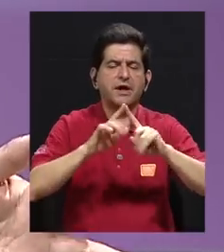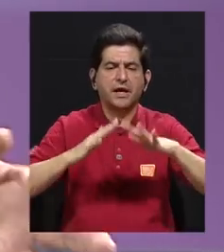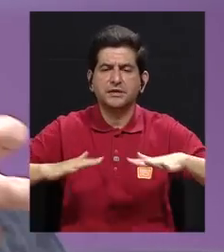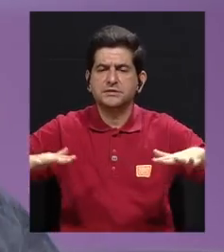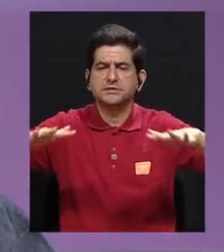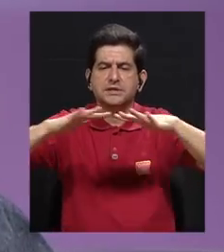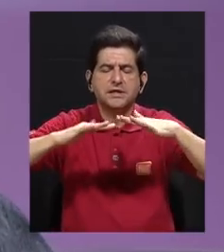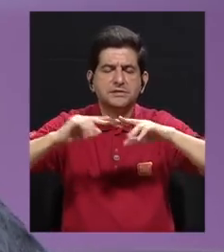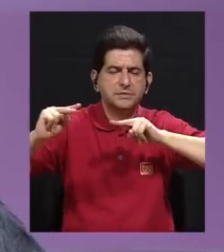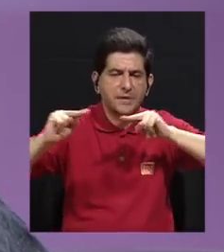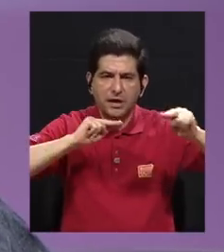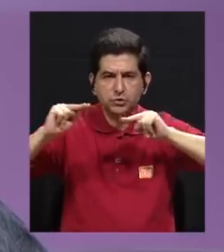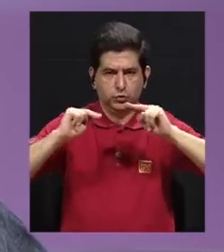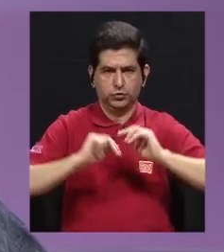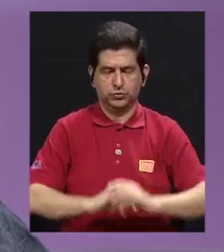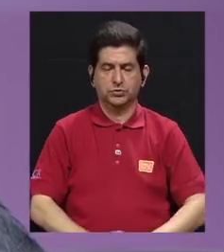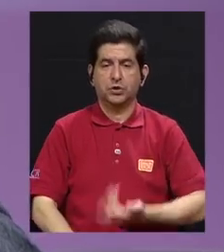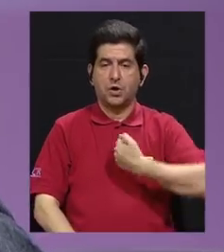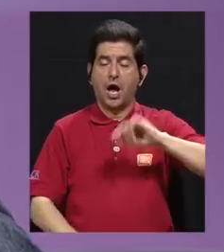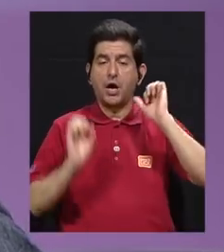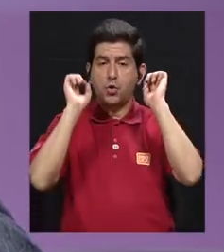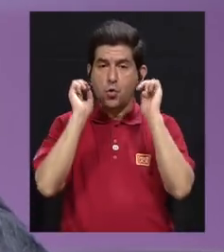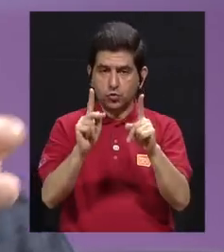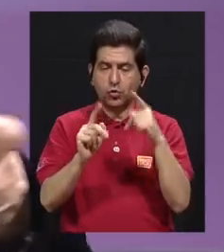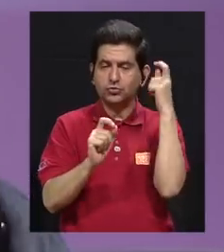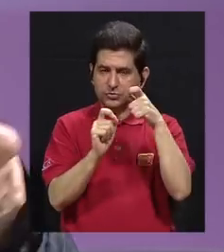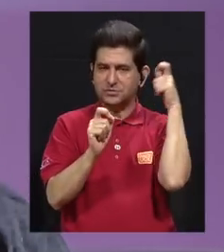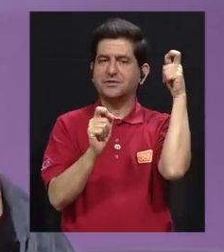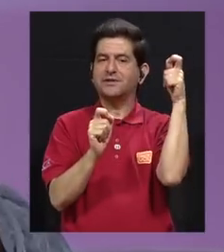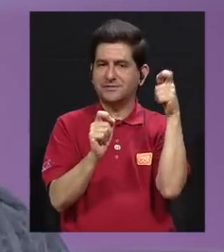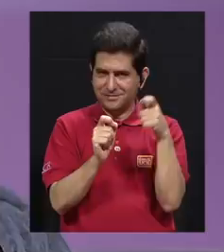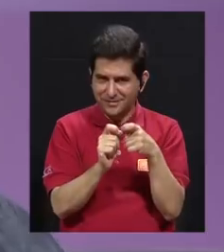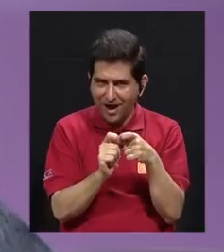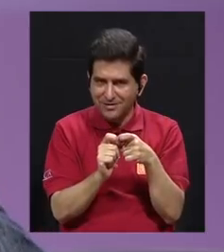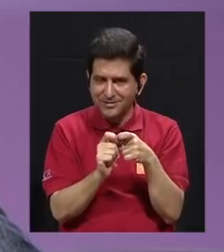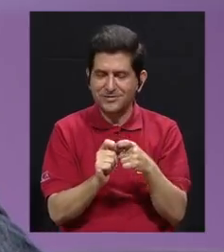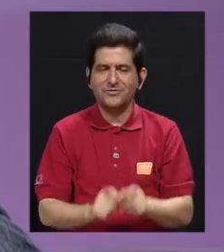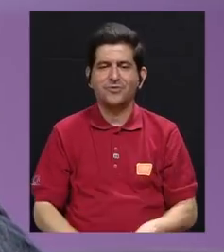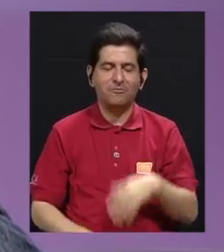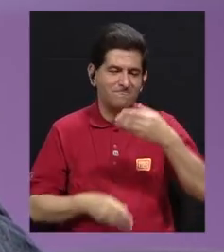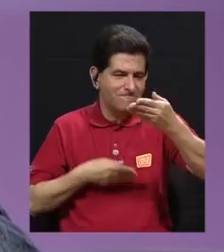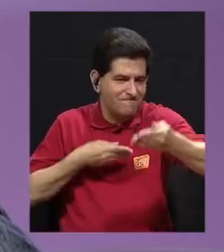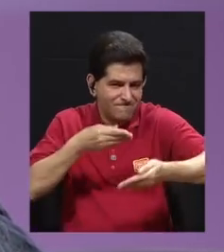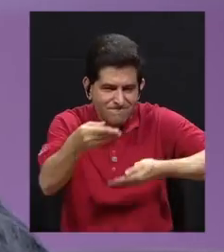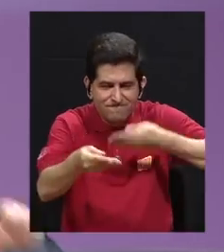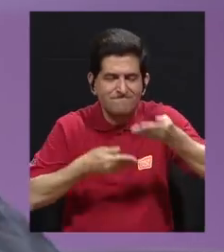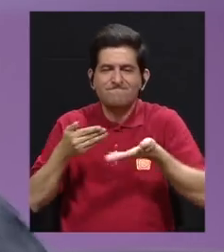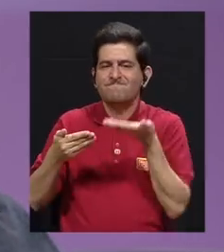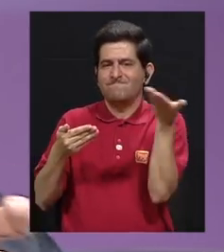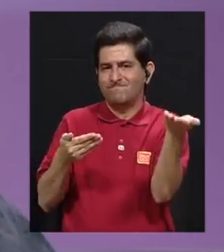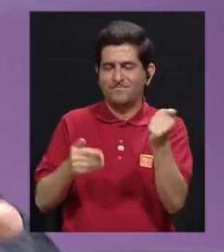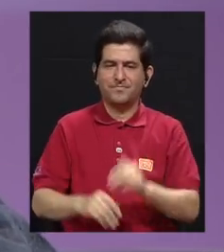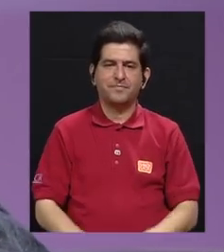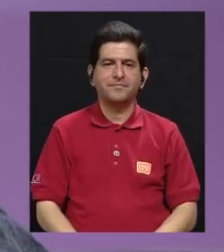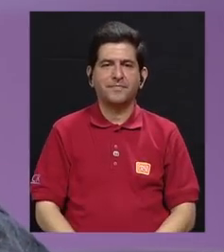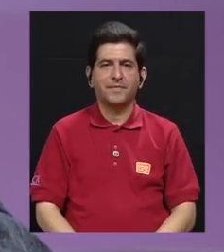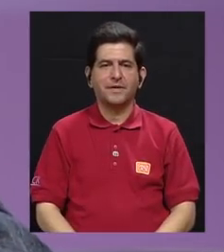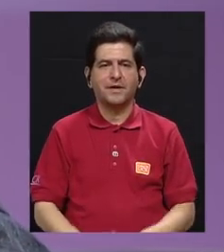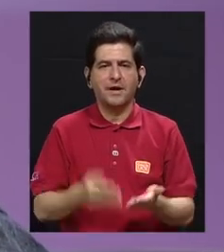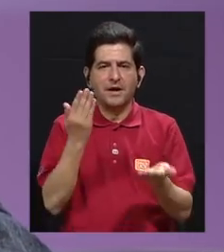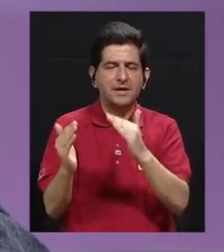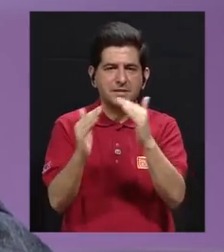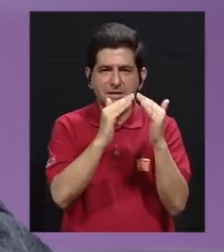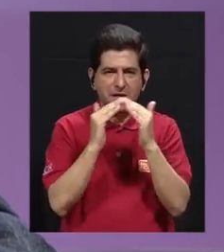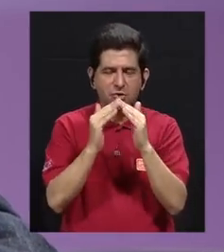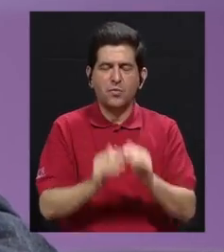de diferentes y hay espacios de mediación que nos permiten justamente ese intercambio de cosas,